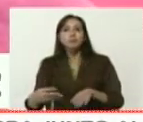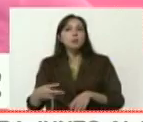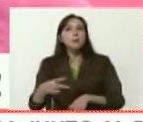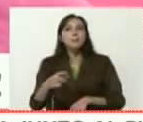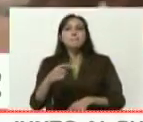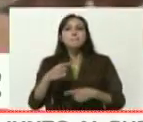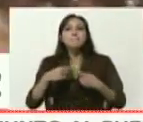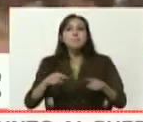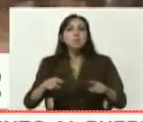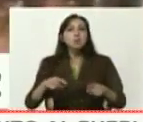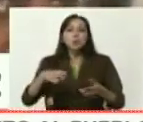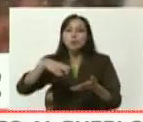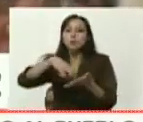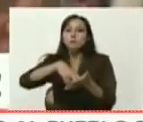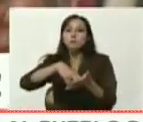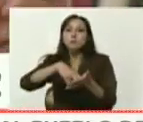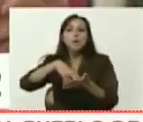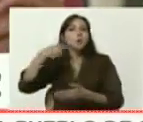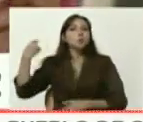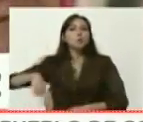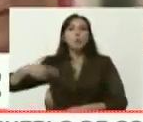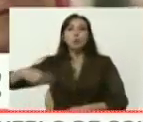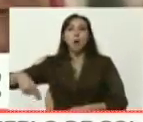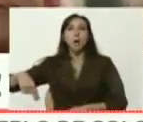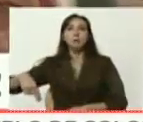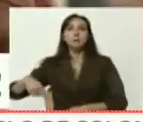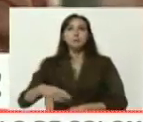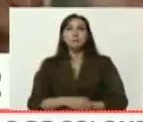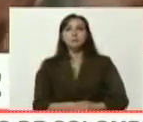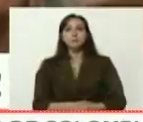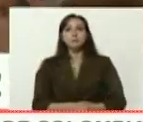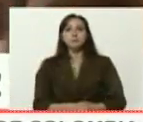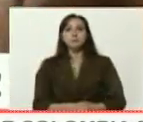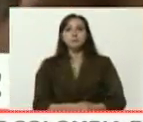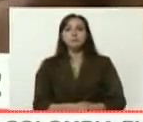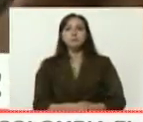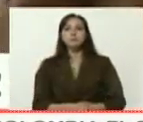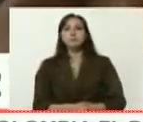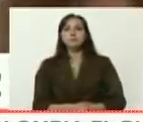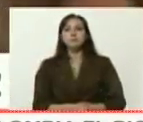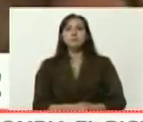venido cada día dando el pueblo de Venezuela.